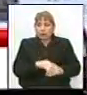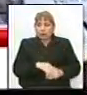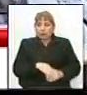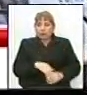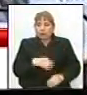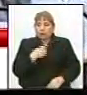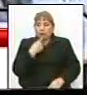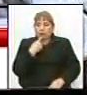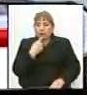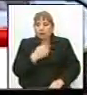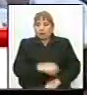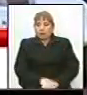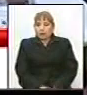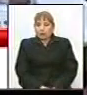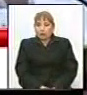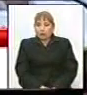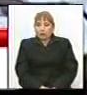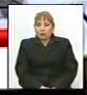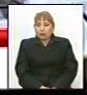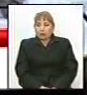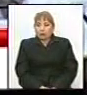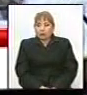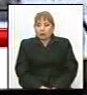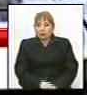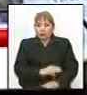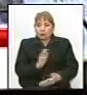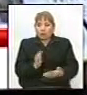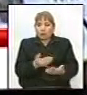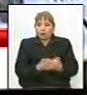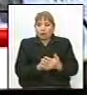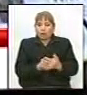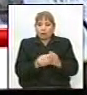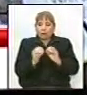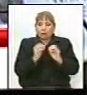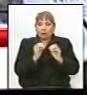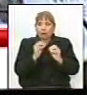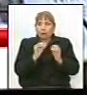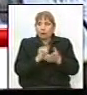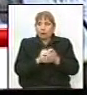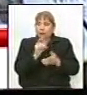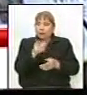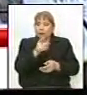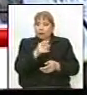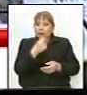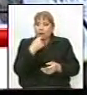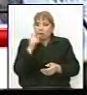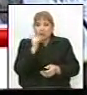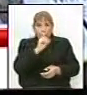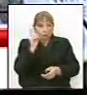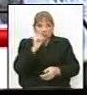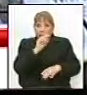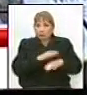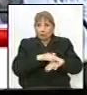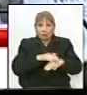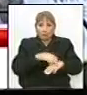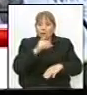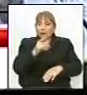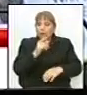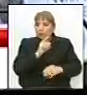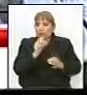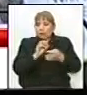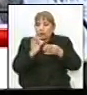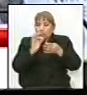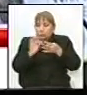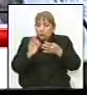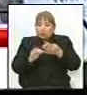haciendo una remembranza de toda la situación jurídica y él mismo lo está diciendo que él no va a juzgar ni va a determinar